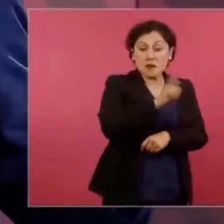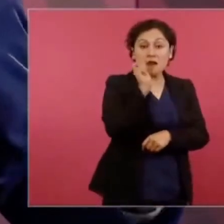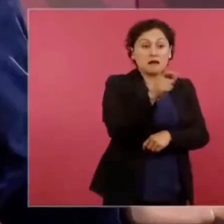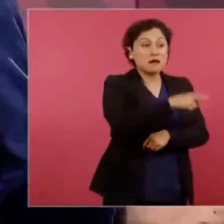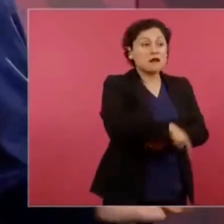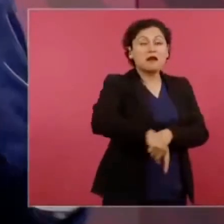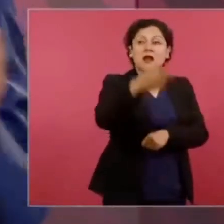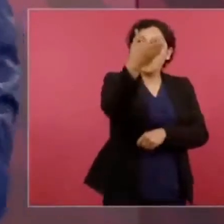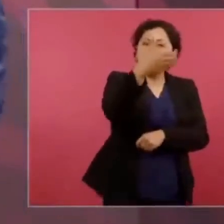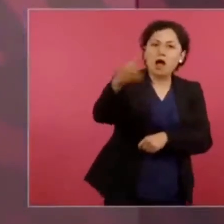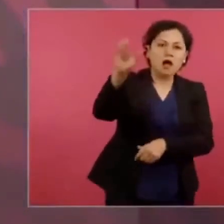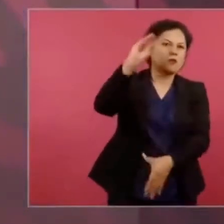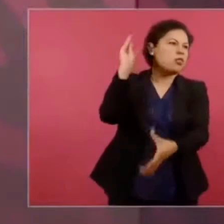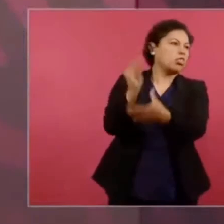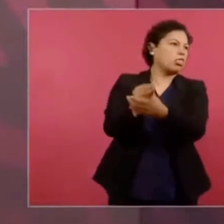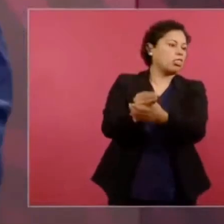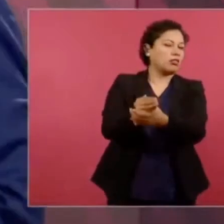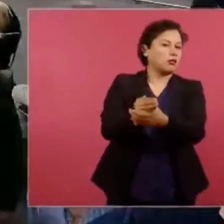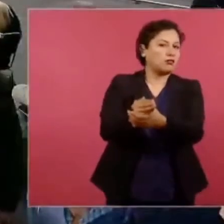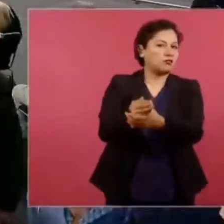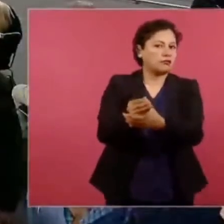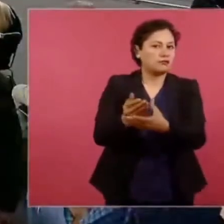Salieron millones